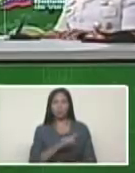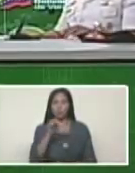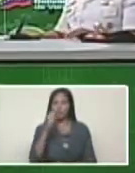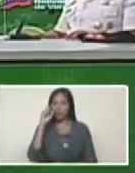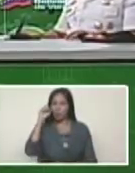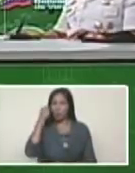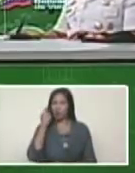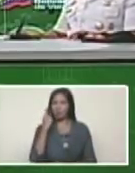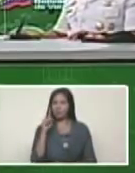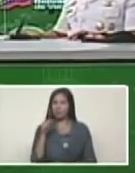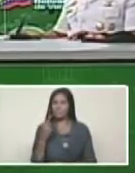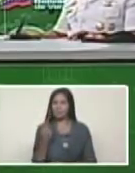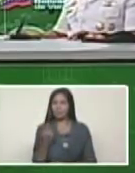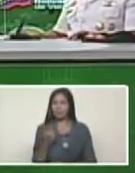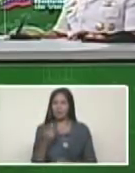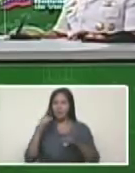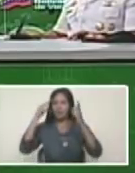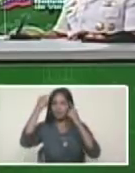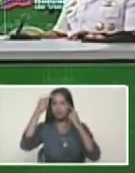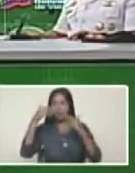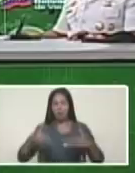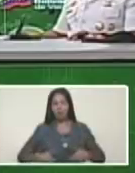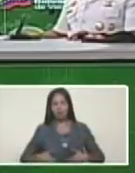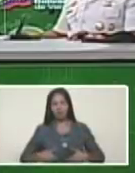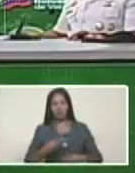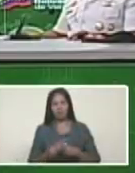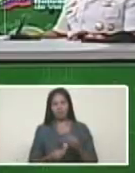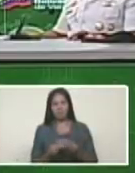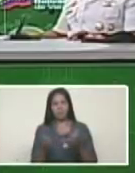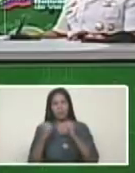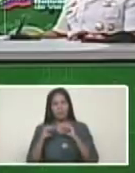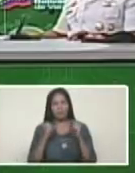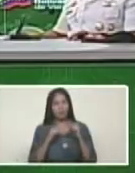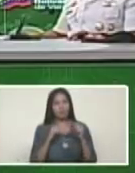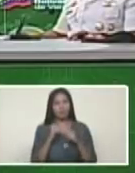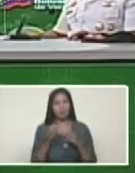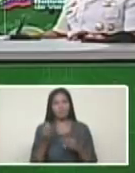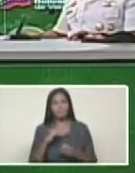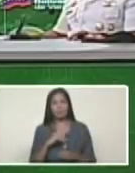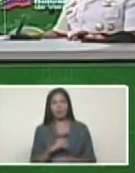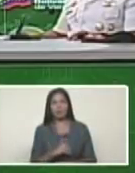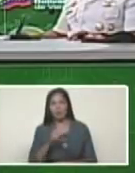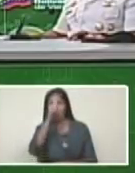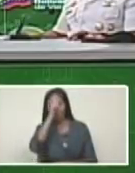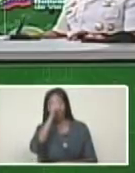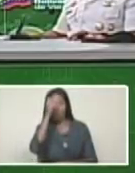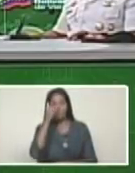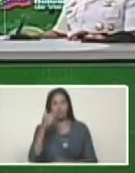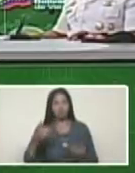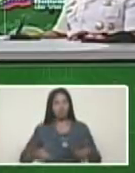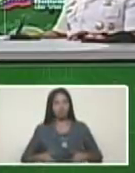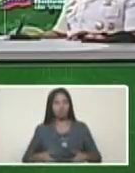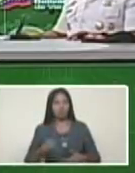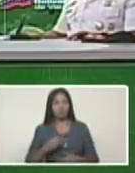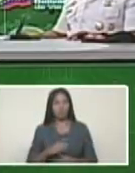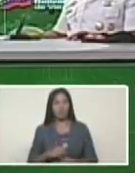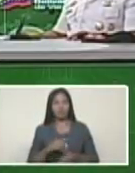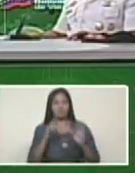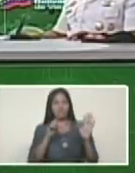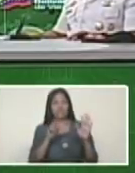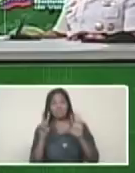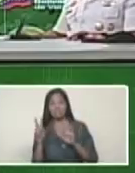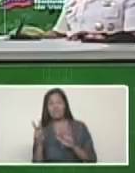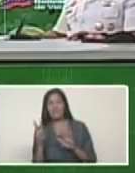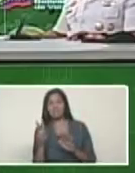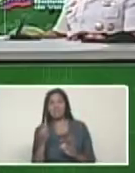recuerdan, comandante Chávez, el esfuerzo que hacía para prepararse para los domingos. Y luego podía estar 6, 7 horas,